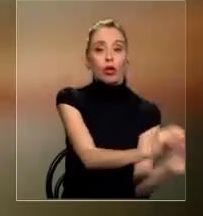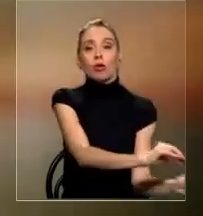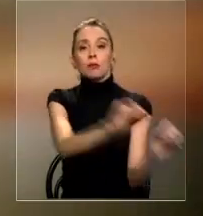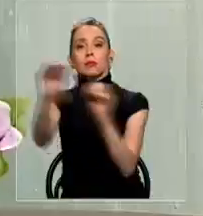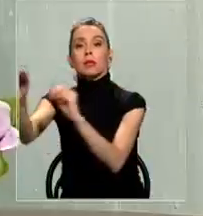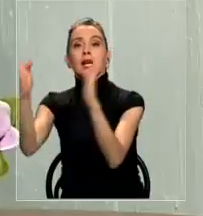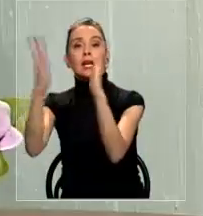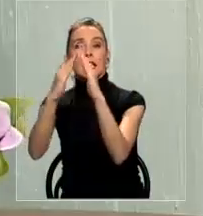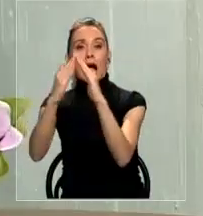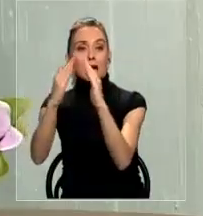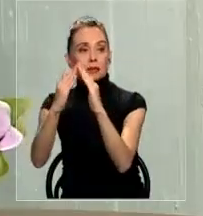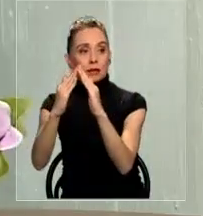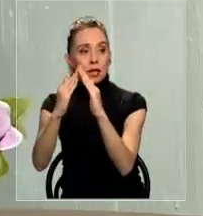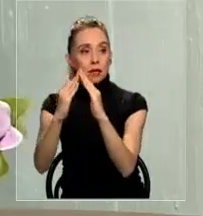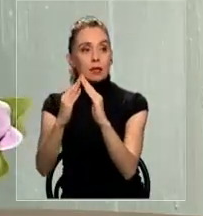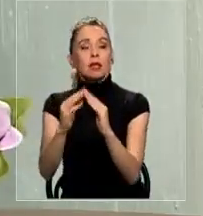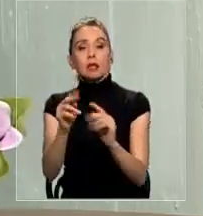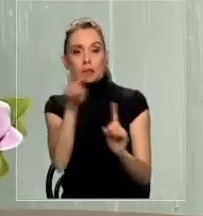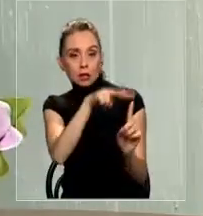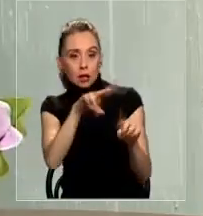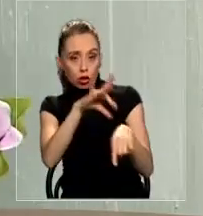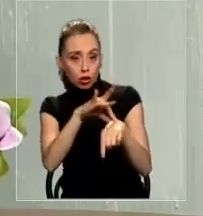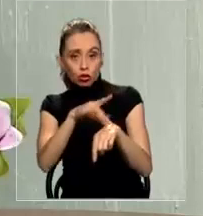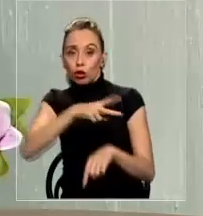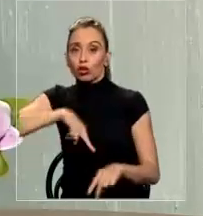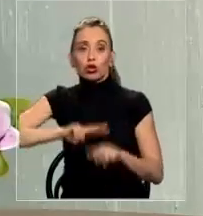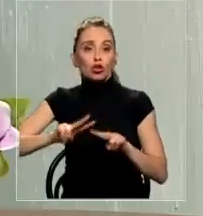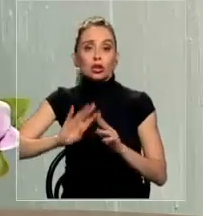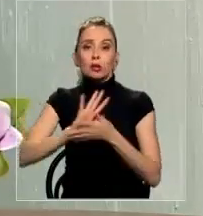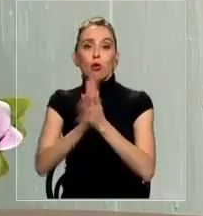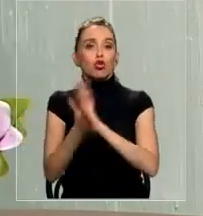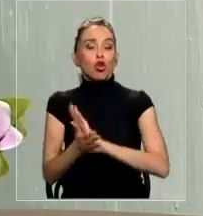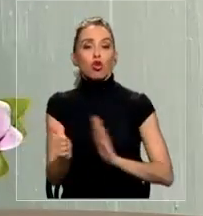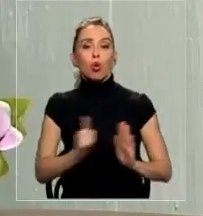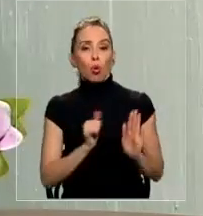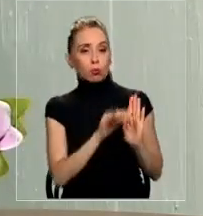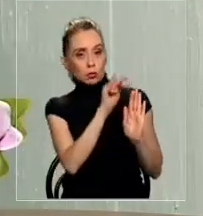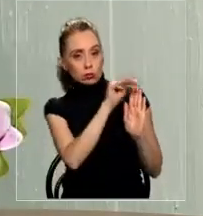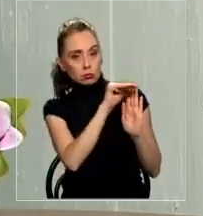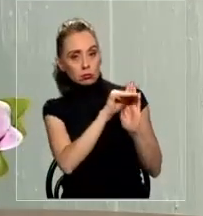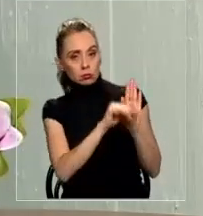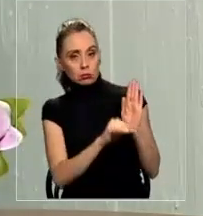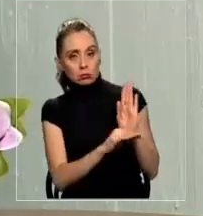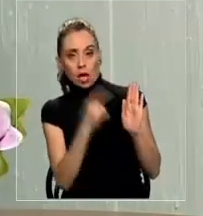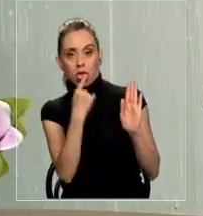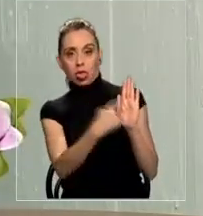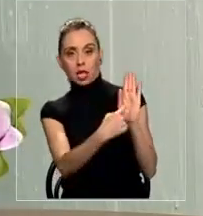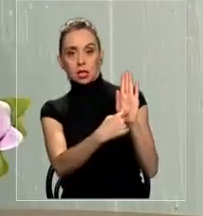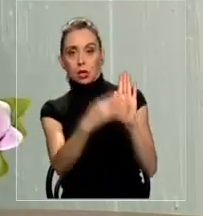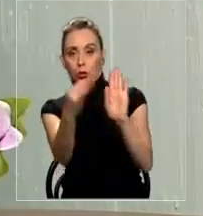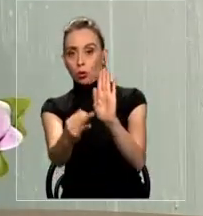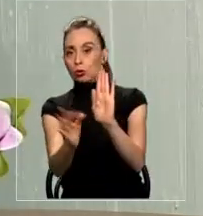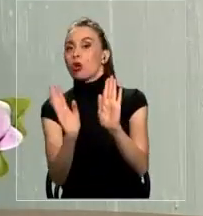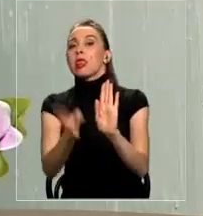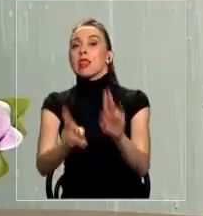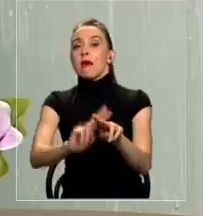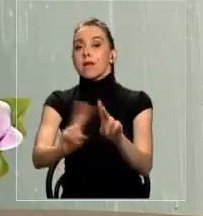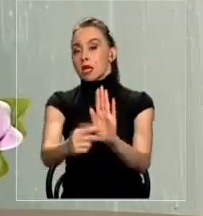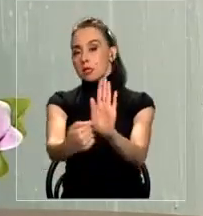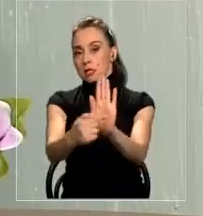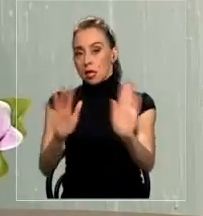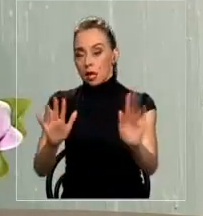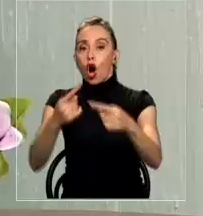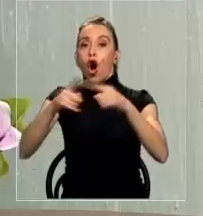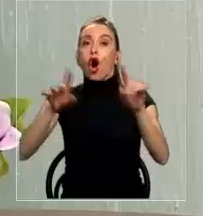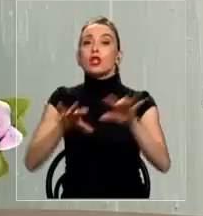casa. O sea, desde el punto de vista médico se hizo todo. Todo lo que se tiene que hacer y todo lo que dice en lo que hay que hacer.